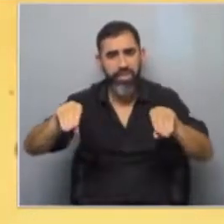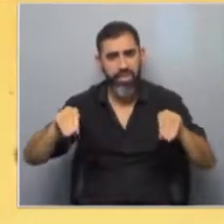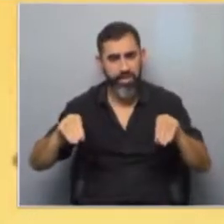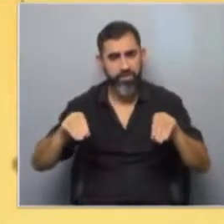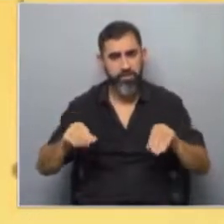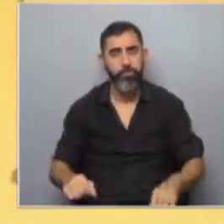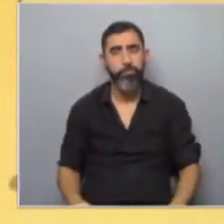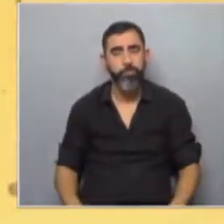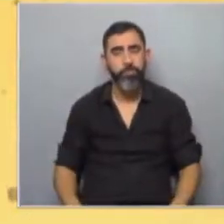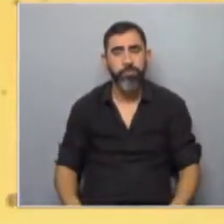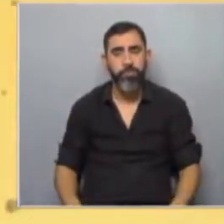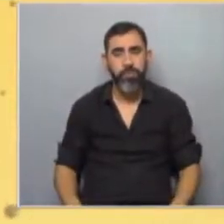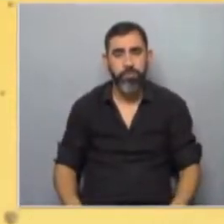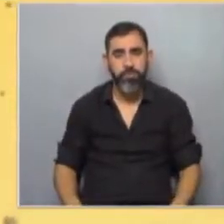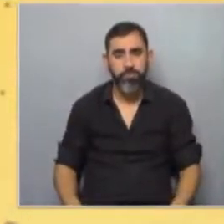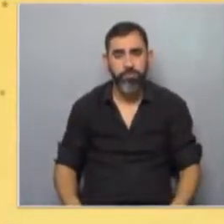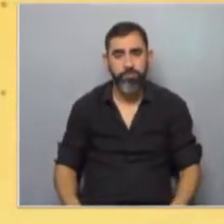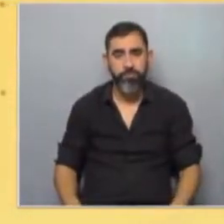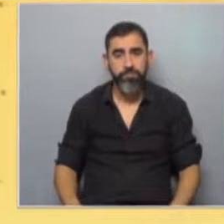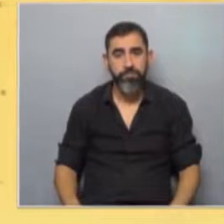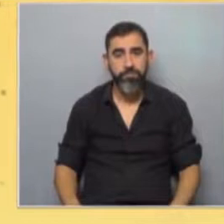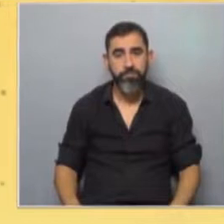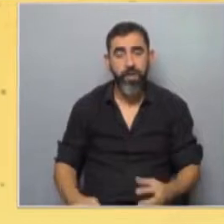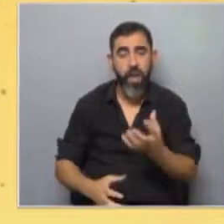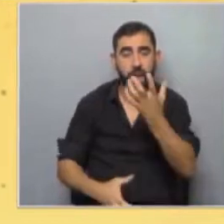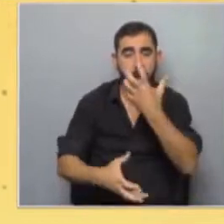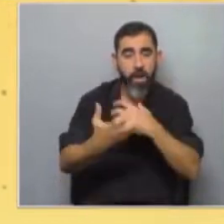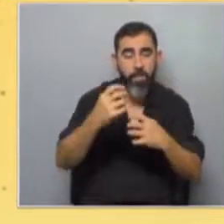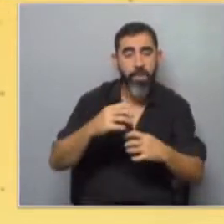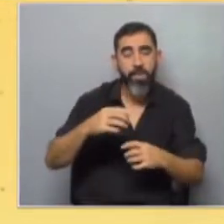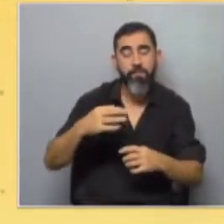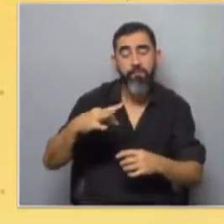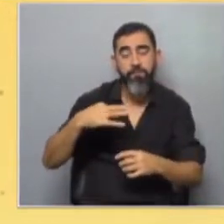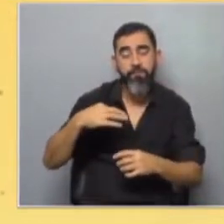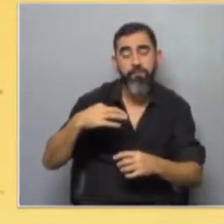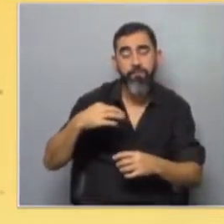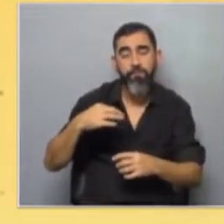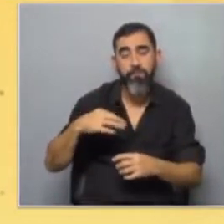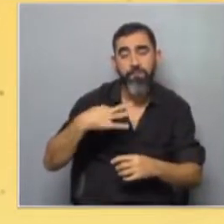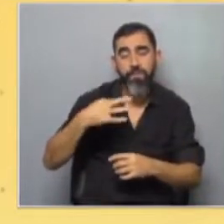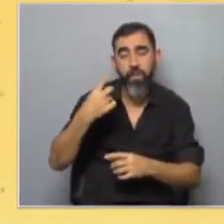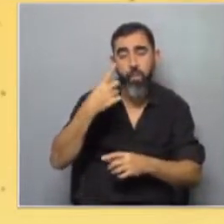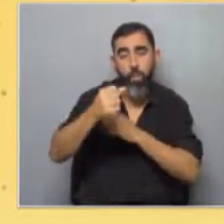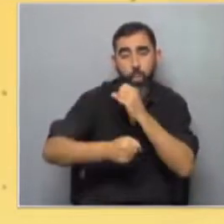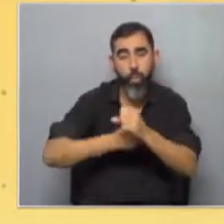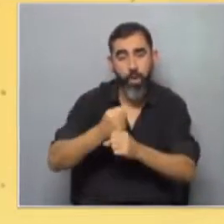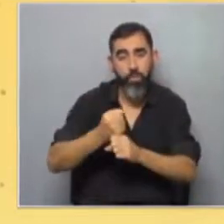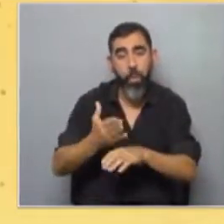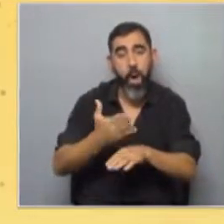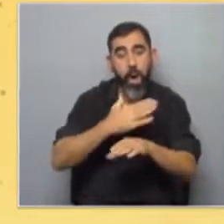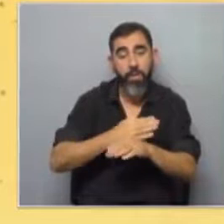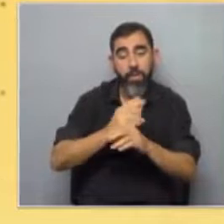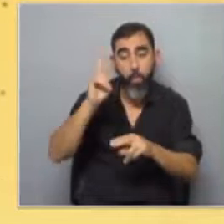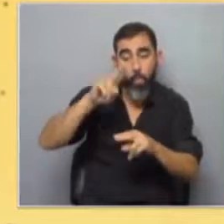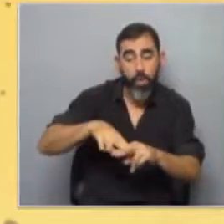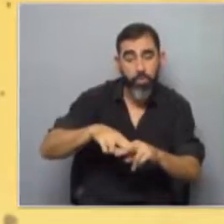Ahí creo que estamos con las australebias, ¿no? Por lo que Sí. veo. Ah, ok, me parece ok. que son las australebias, Sí. estos ¿Qué es? peces anuales. Ahí está. Bueno, de